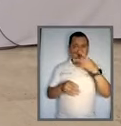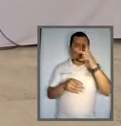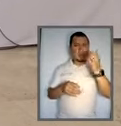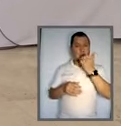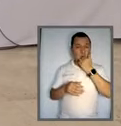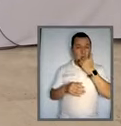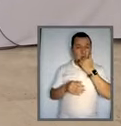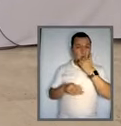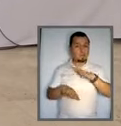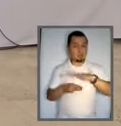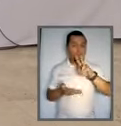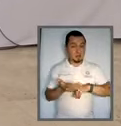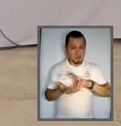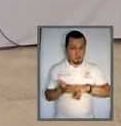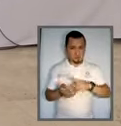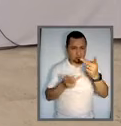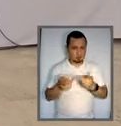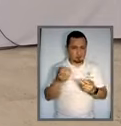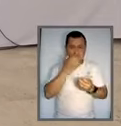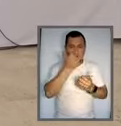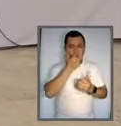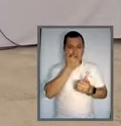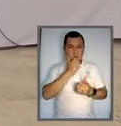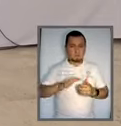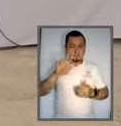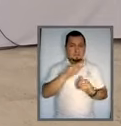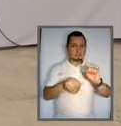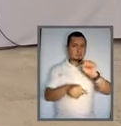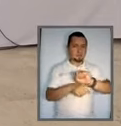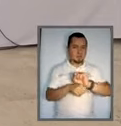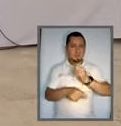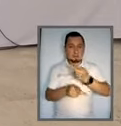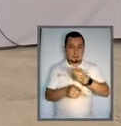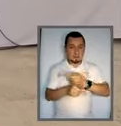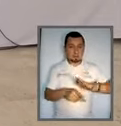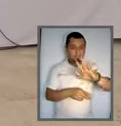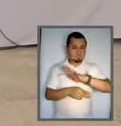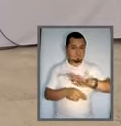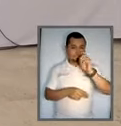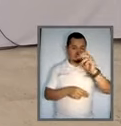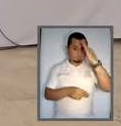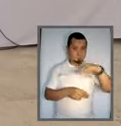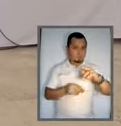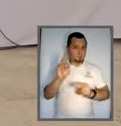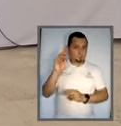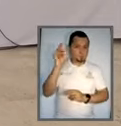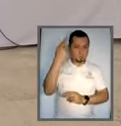alumnos consideran muy valiosas, sobre todo los alumnos más grandes, los que están en secundaria y en preparatoria. También hemos sabido de los de